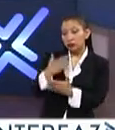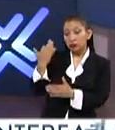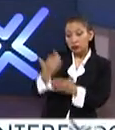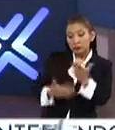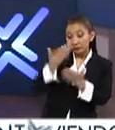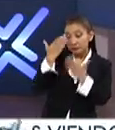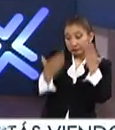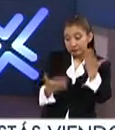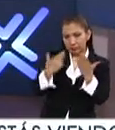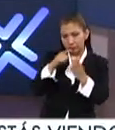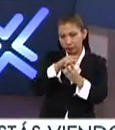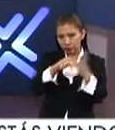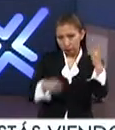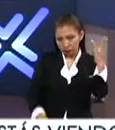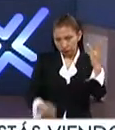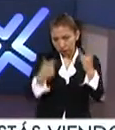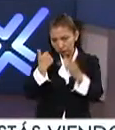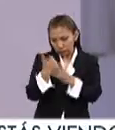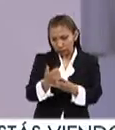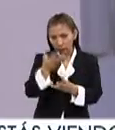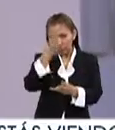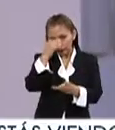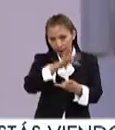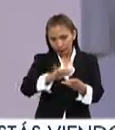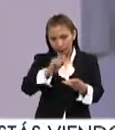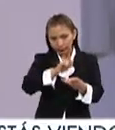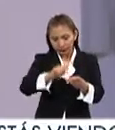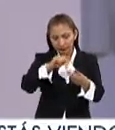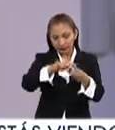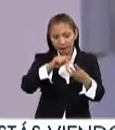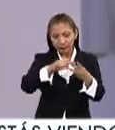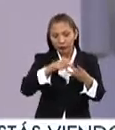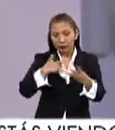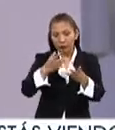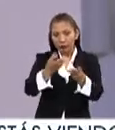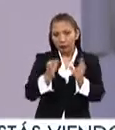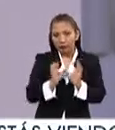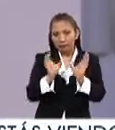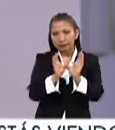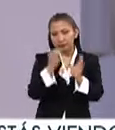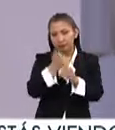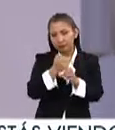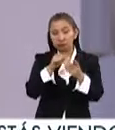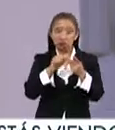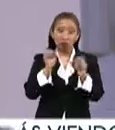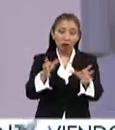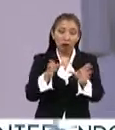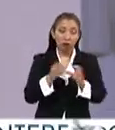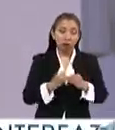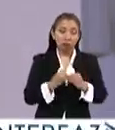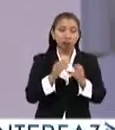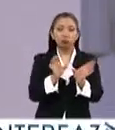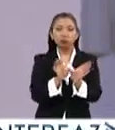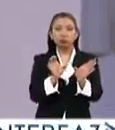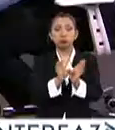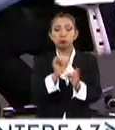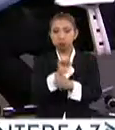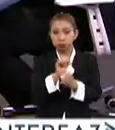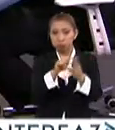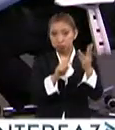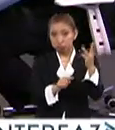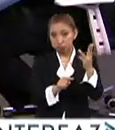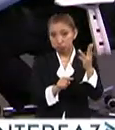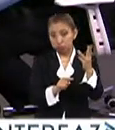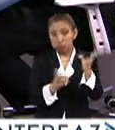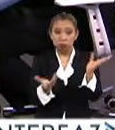cualquiera de sus 3 vertientes, es decir, han aprendido a leer y escribir, han obtenido un certificado de primaria o bien han obtenido un certificado de